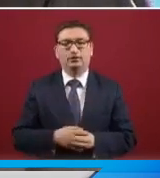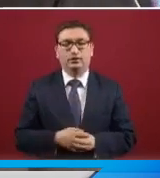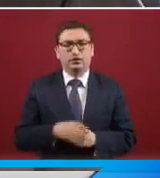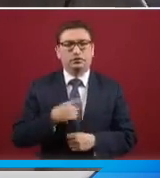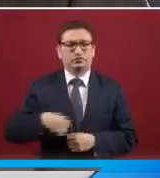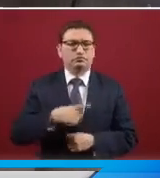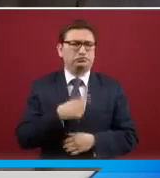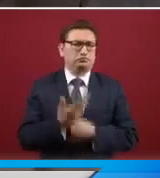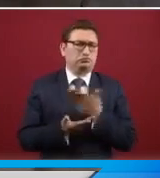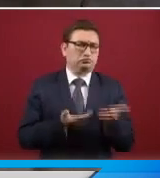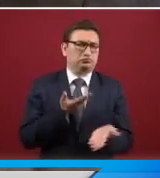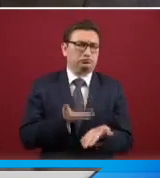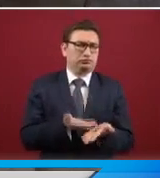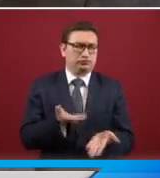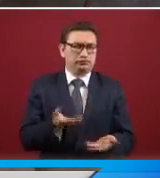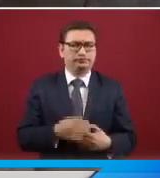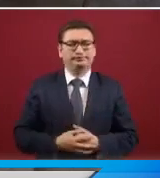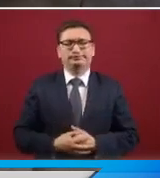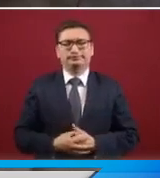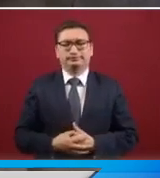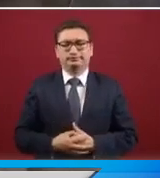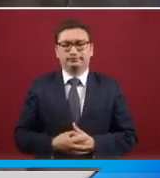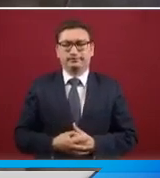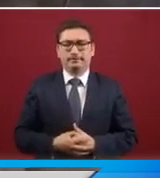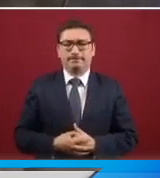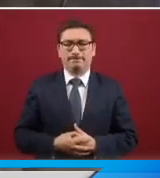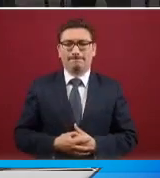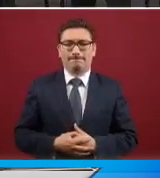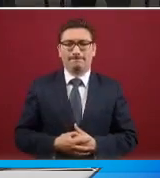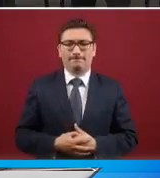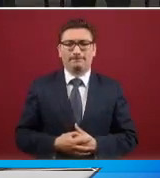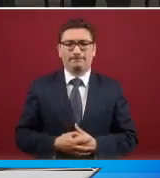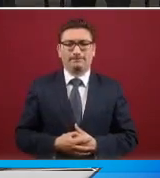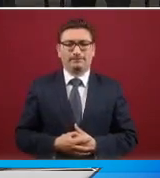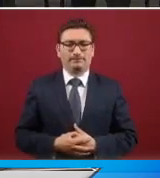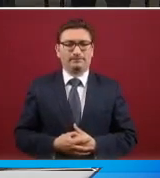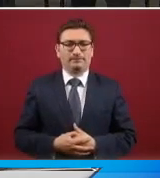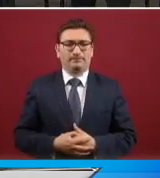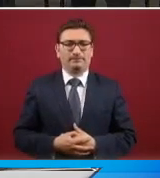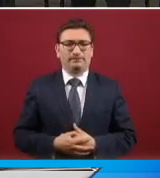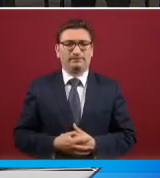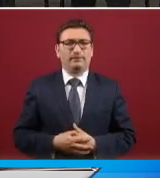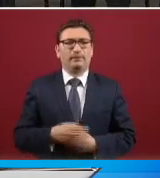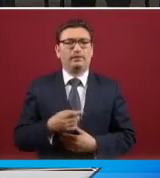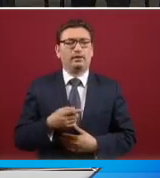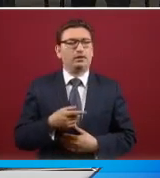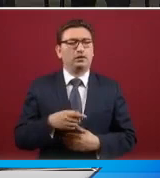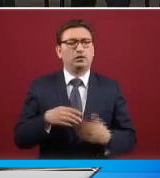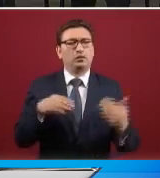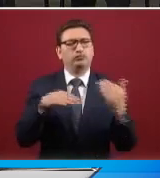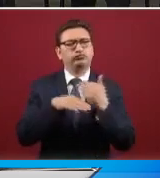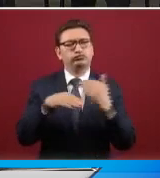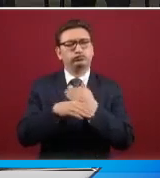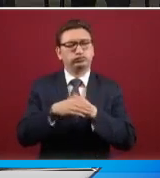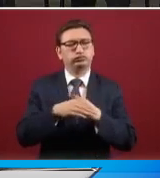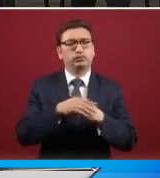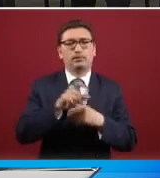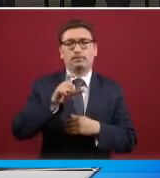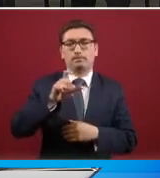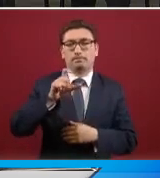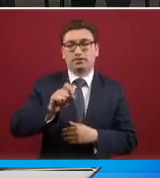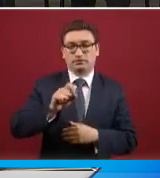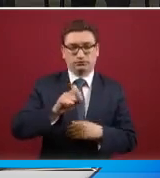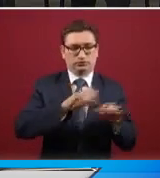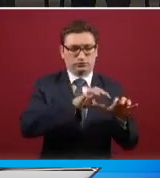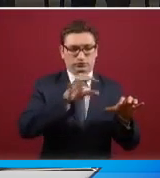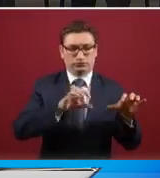carretera en Sonora de la estación Don Nogales, es una carretera de 651 kilómetros de 2 carriles cada sentido. Se recibió la obra con 22